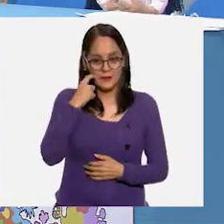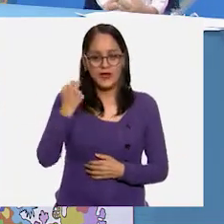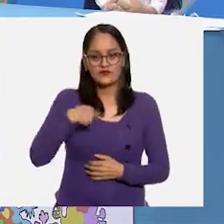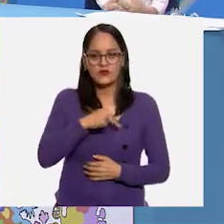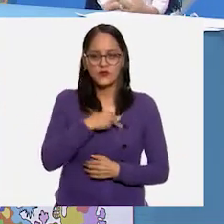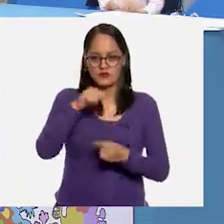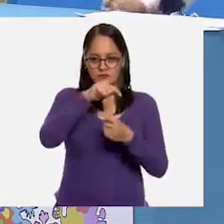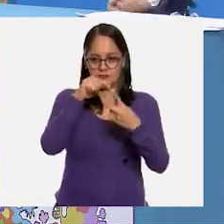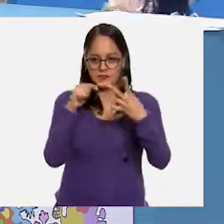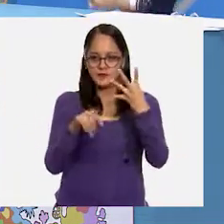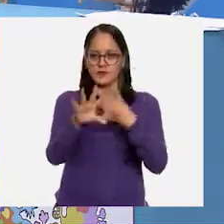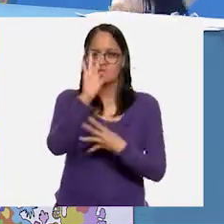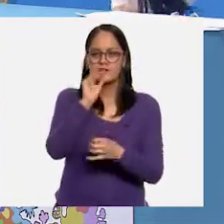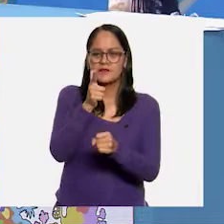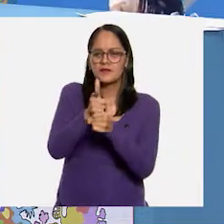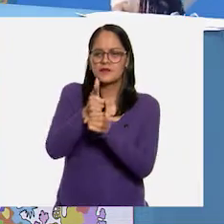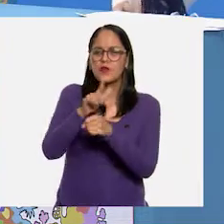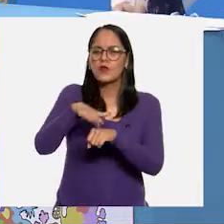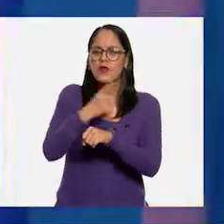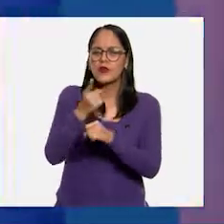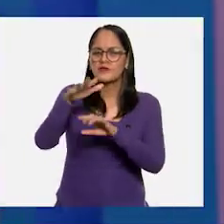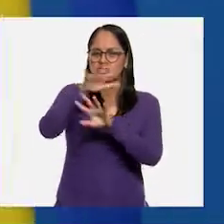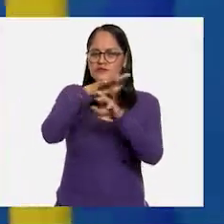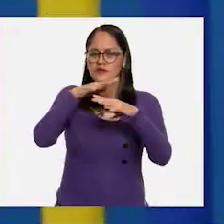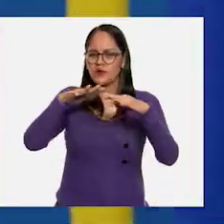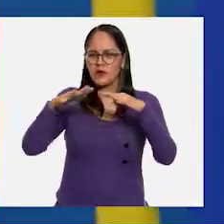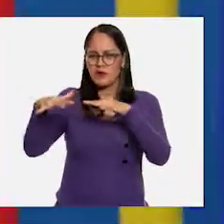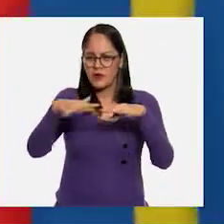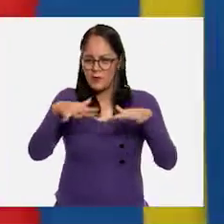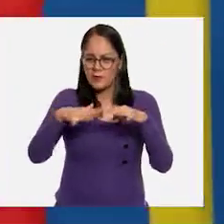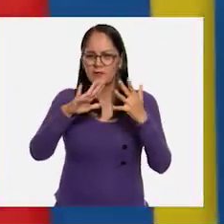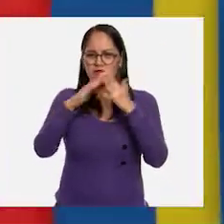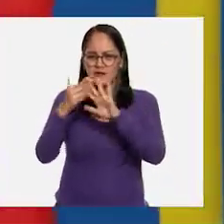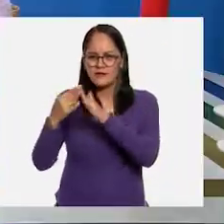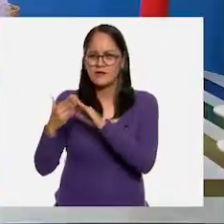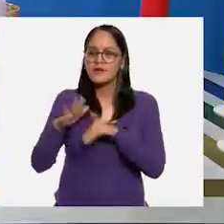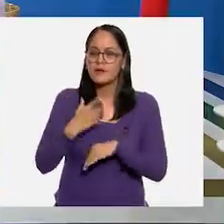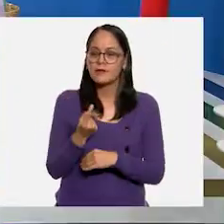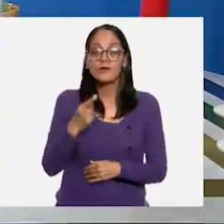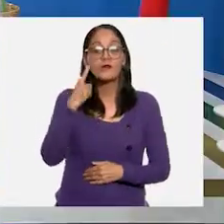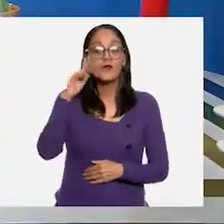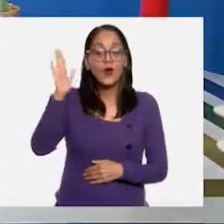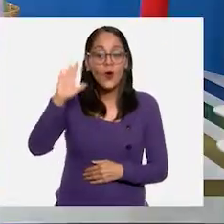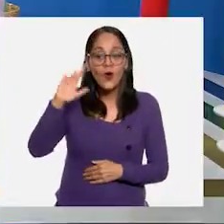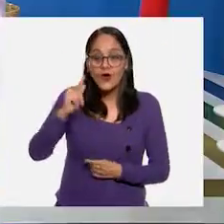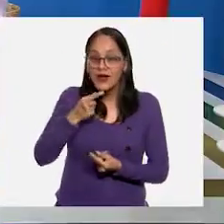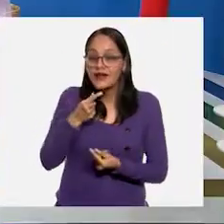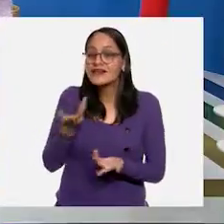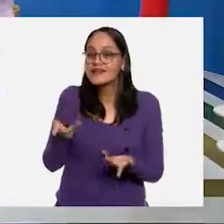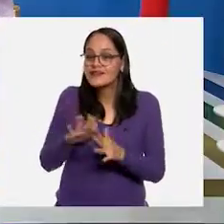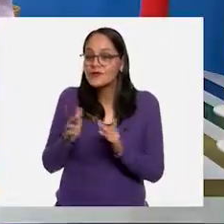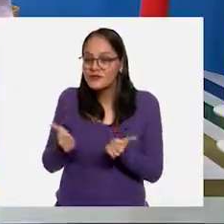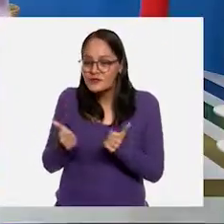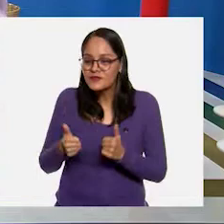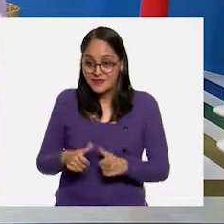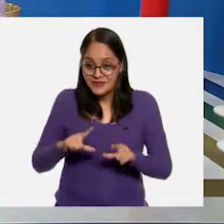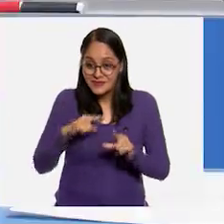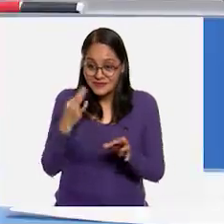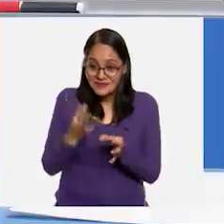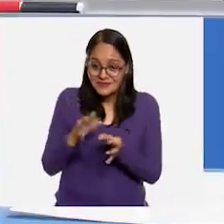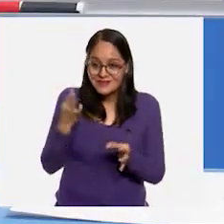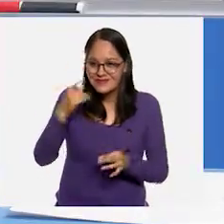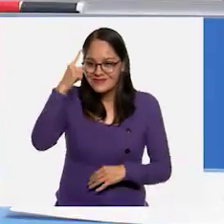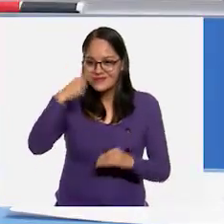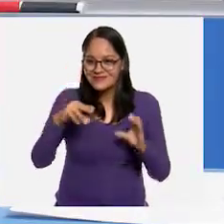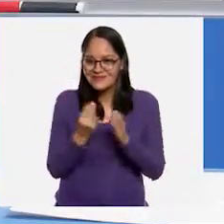causan los desastres. Sí. Hola chicas, ¿cómo están? Hola maestra. ¿Ya están listas para la clase? ¡Uy! Más